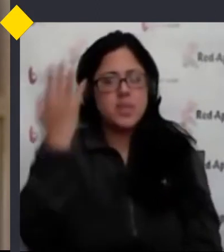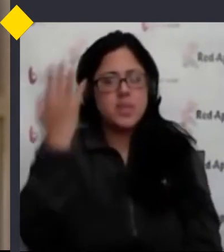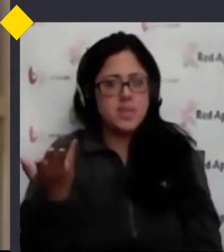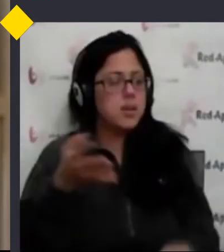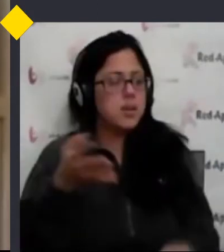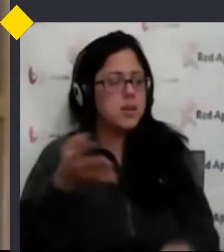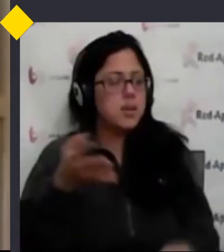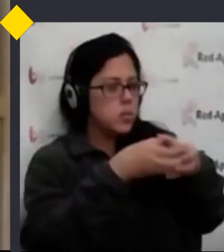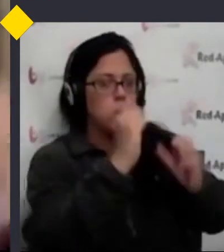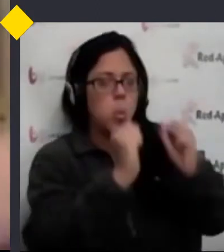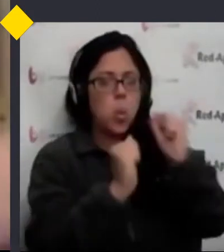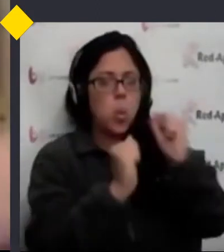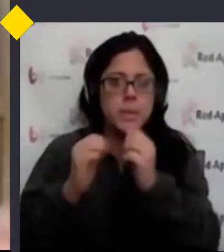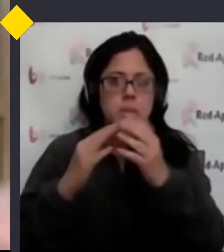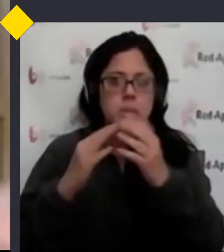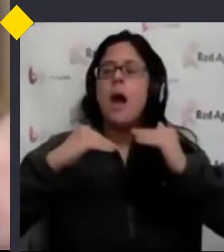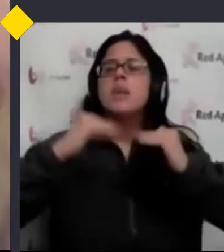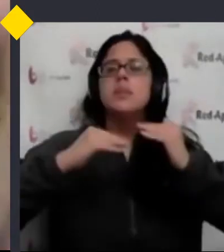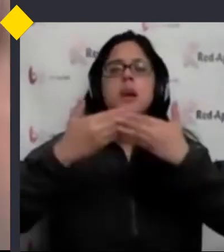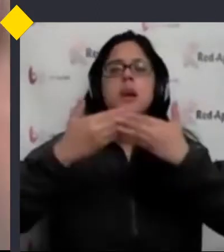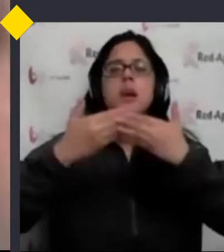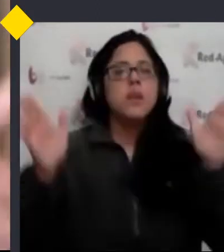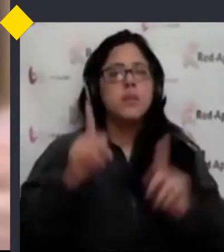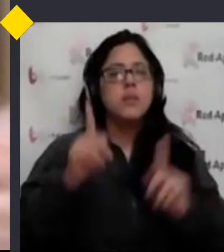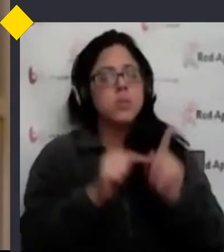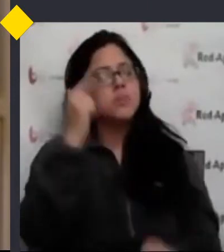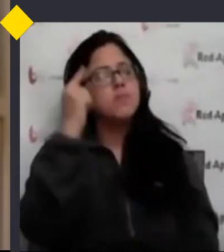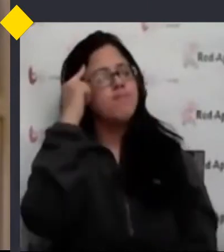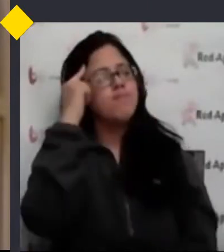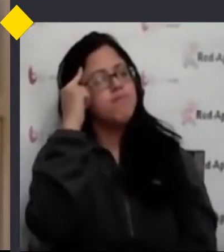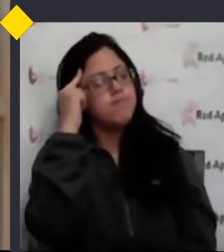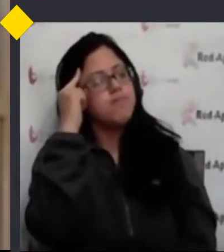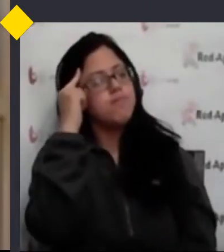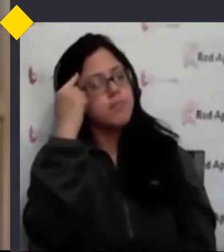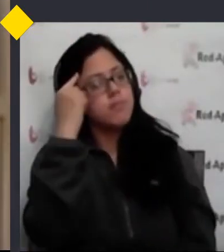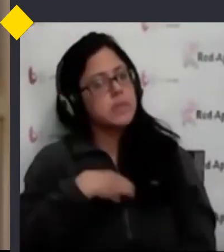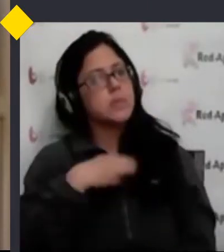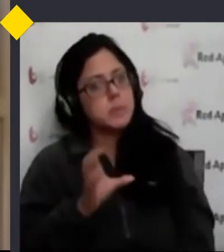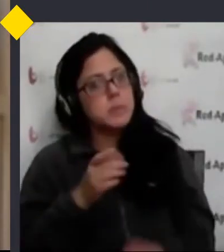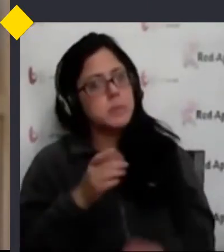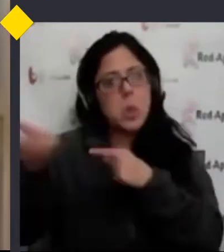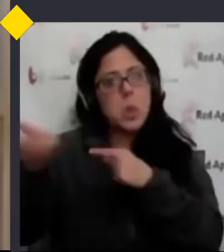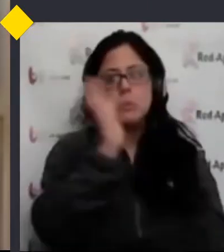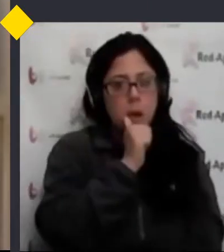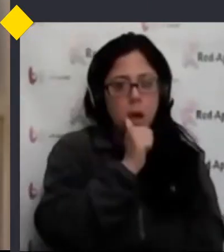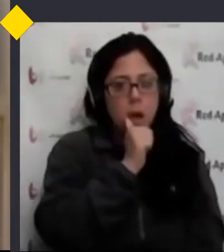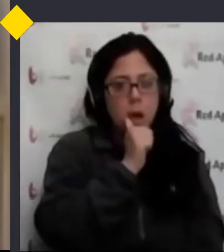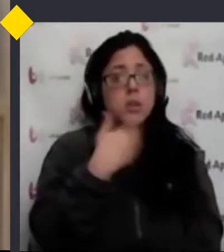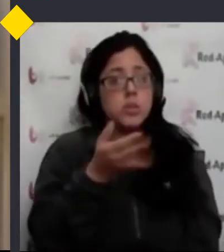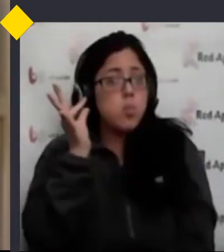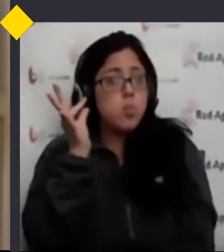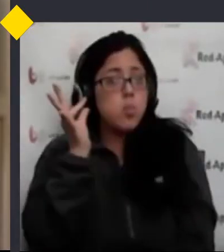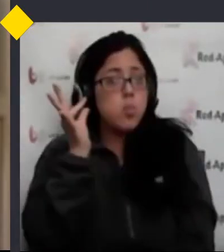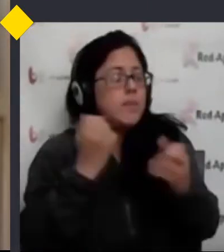da libertad, algunos son criteriosos y otras personas no son criteriosas. Entonces, esas mujeres están desesperadas. Y yo me